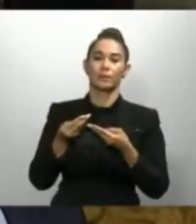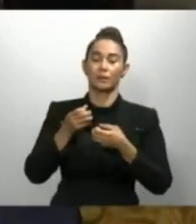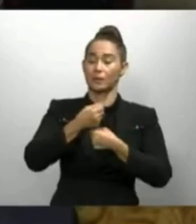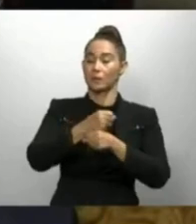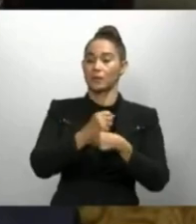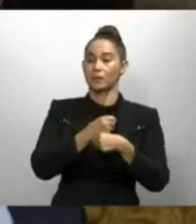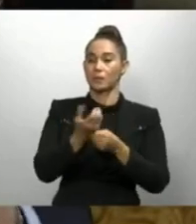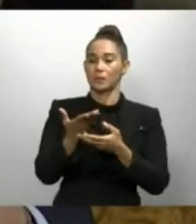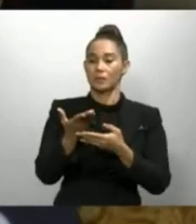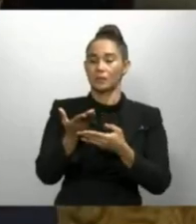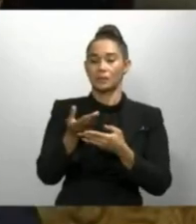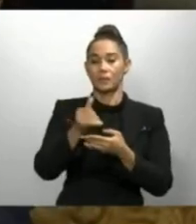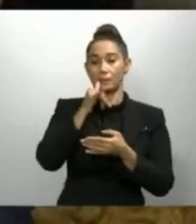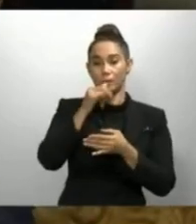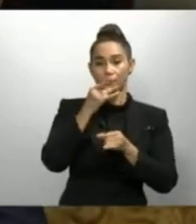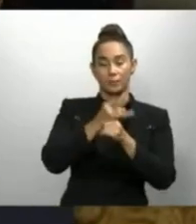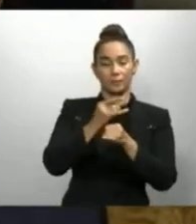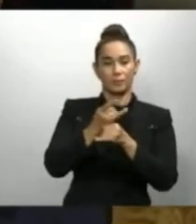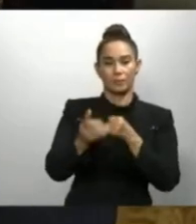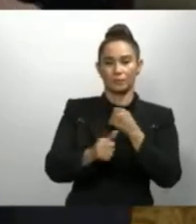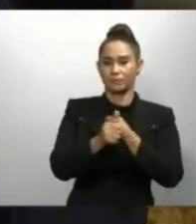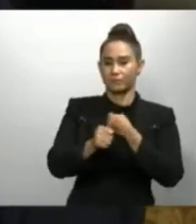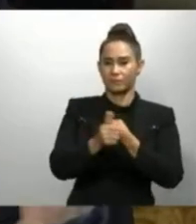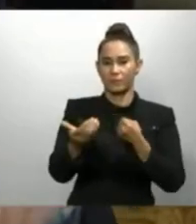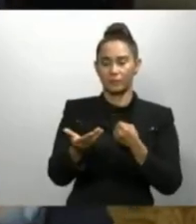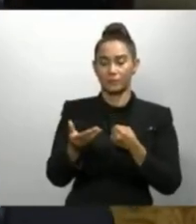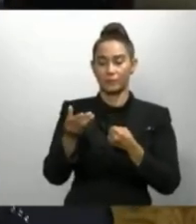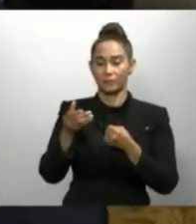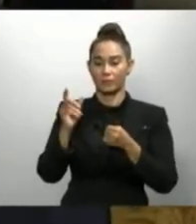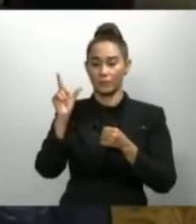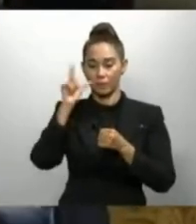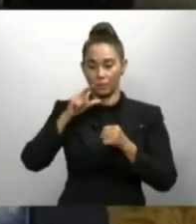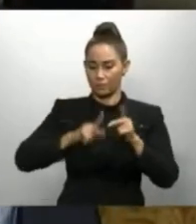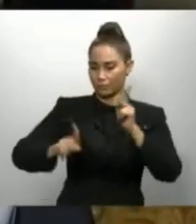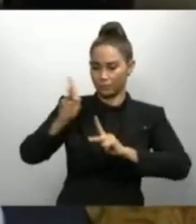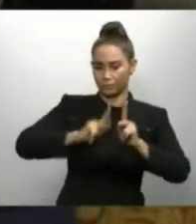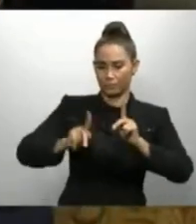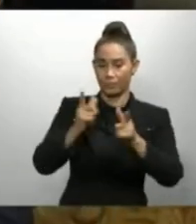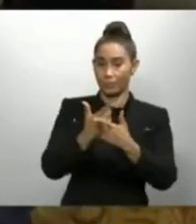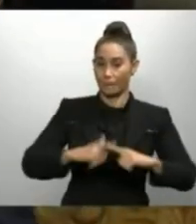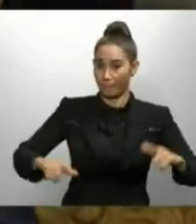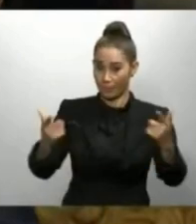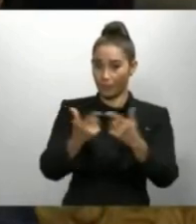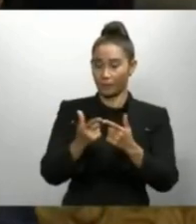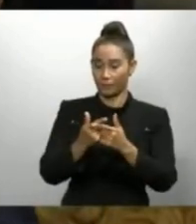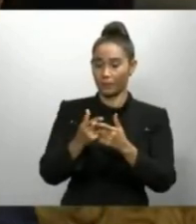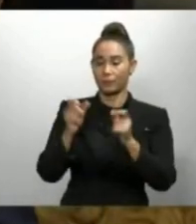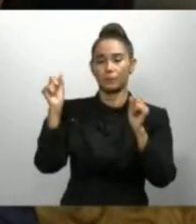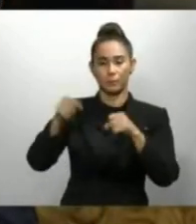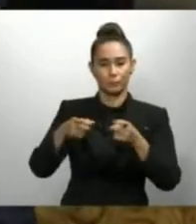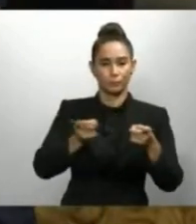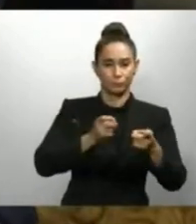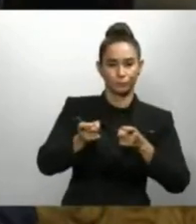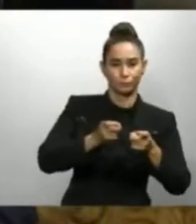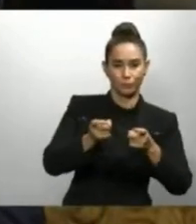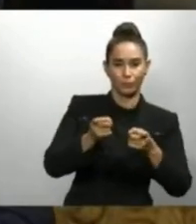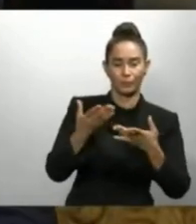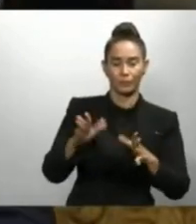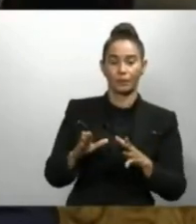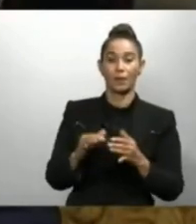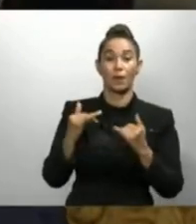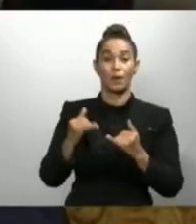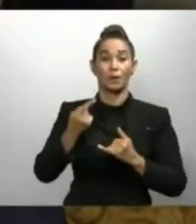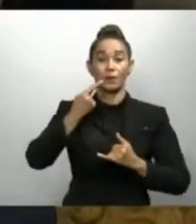los que estaban en ese momento afectados, se intervenían las áreas y bueno, se ha podido controlar y a partir del